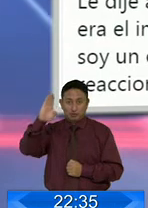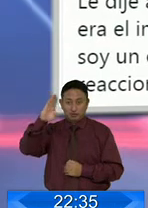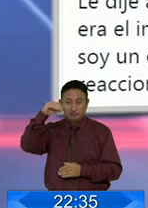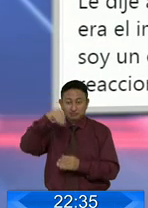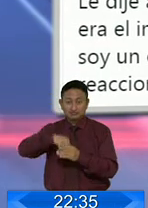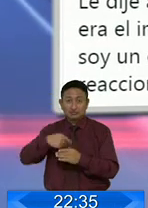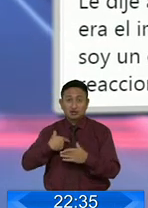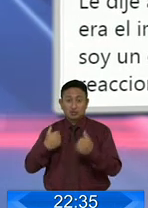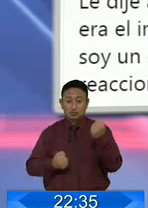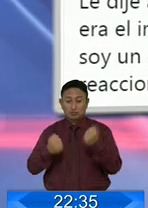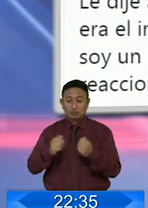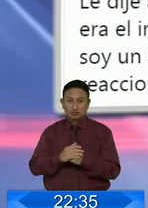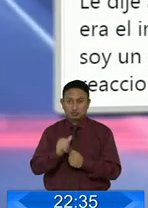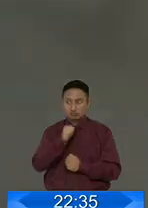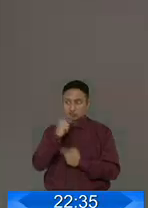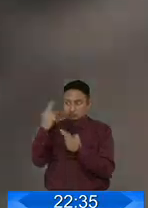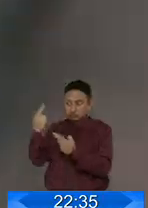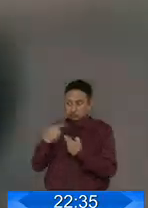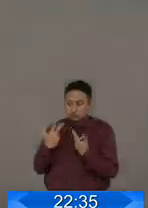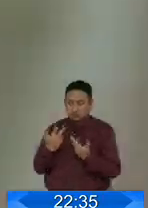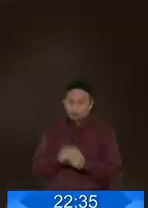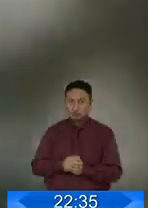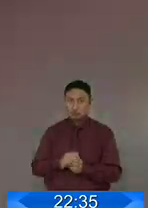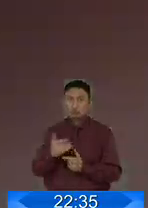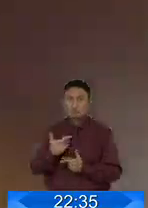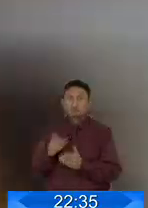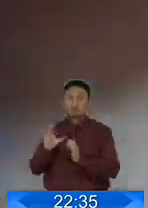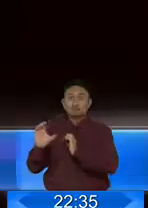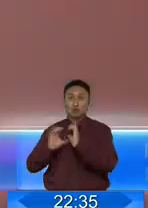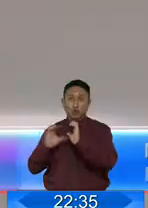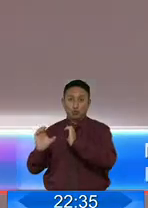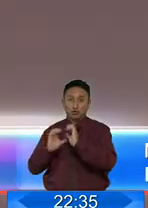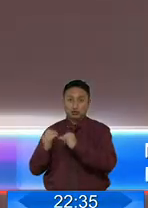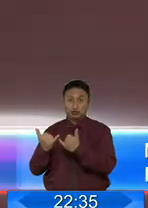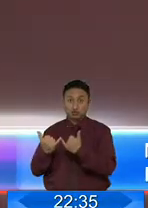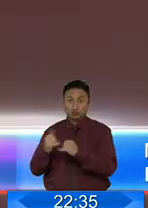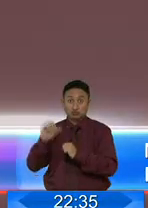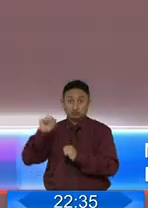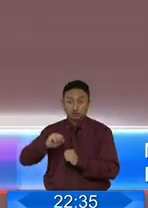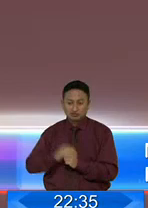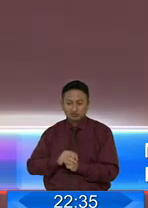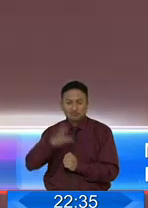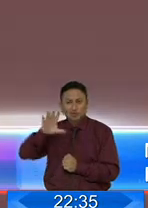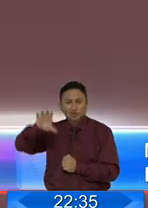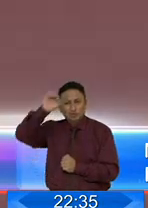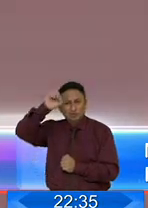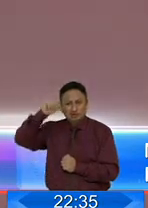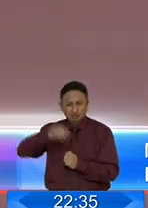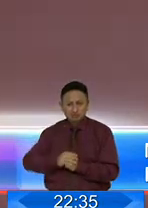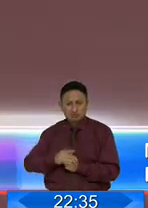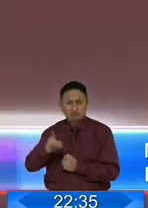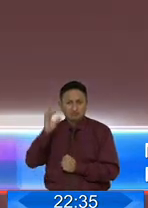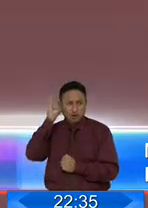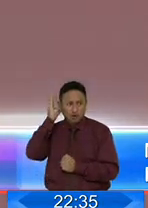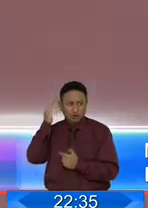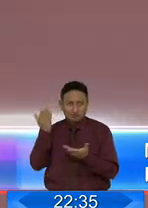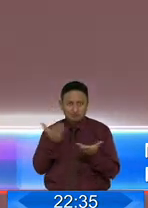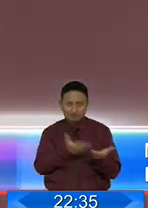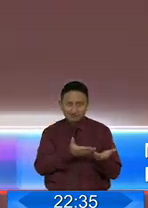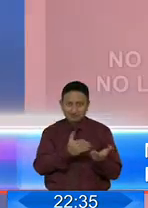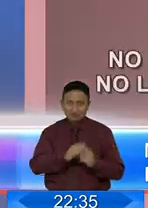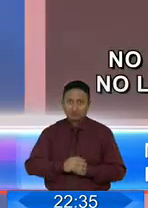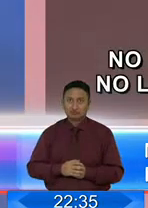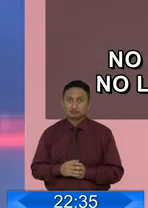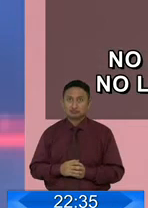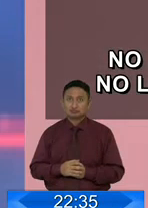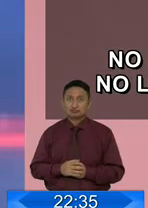de un vehículo le faltó el respeto. En la conversación que se escucha a continuación se puede comprender el malestar de la joven y el argumento que pone el oficial.